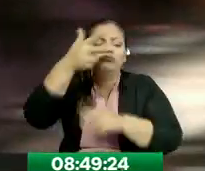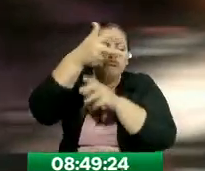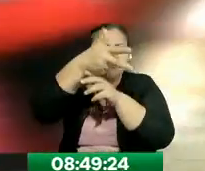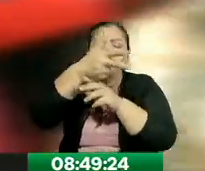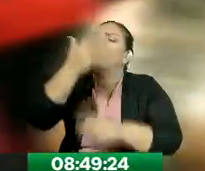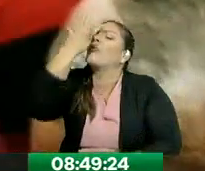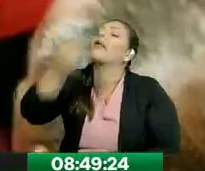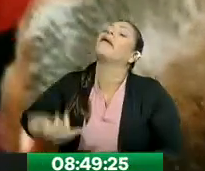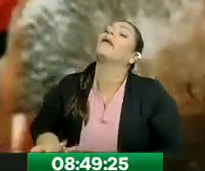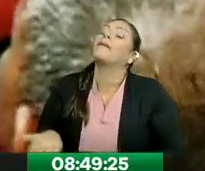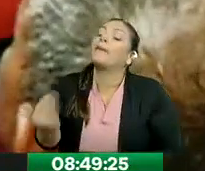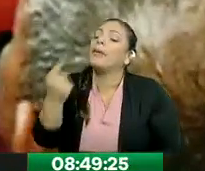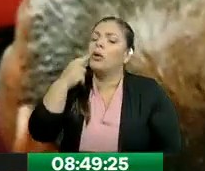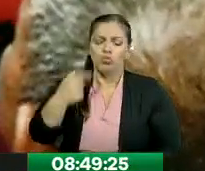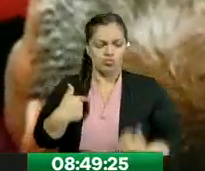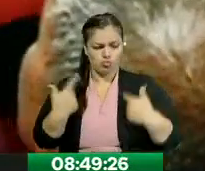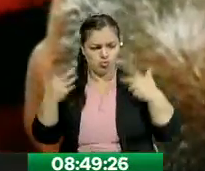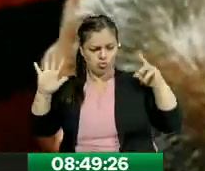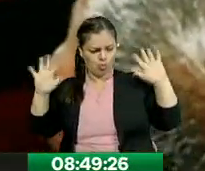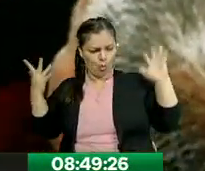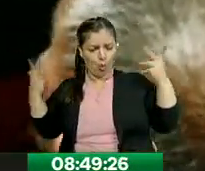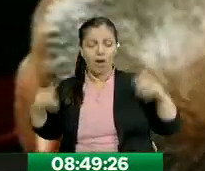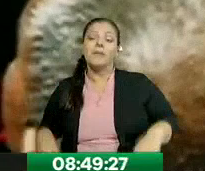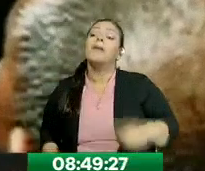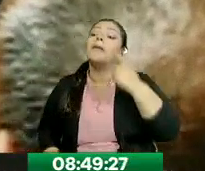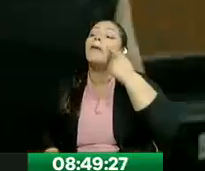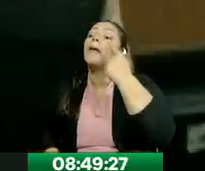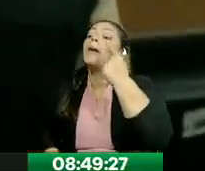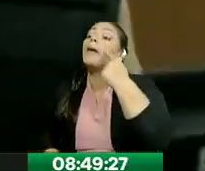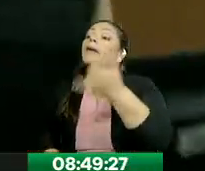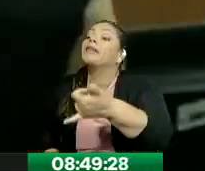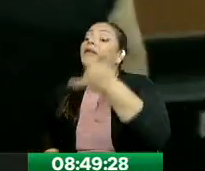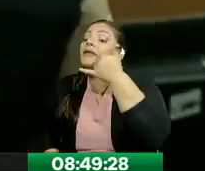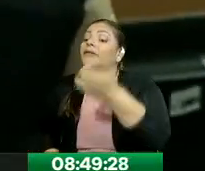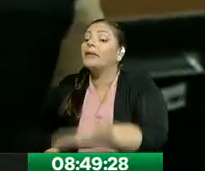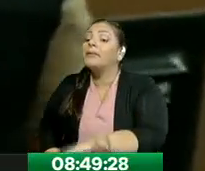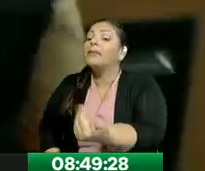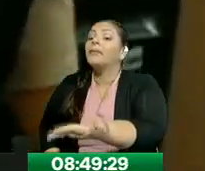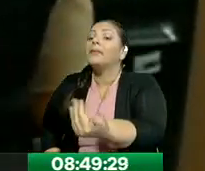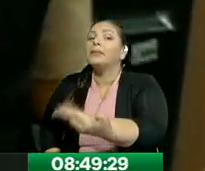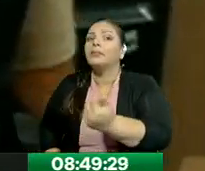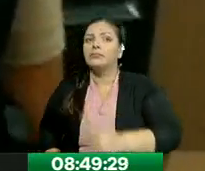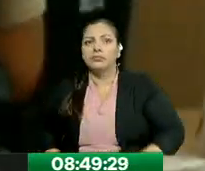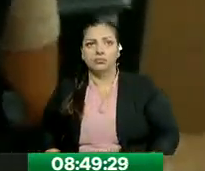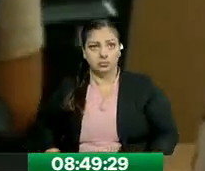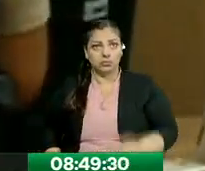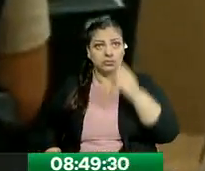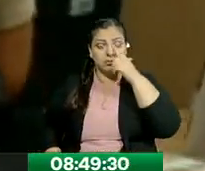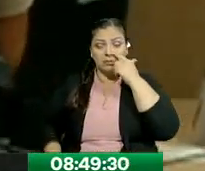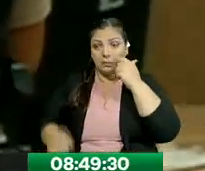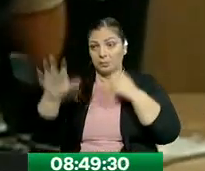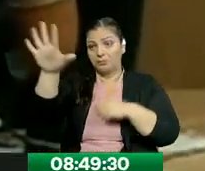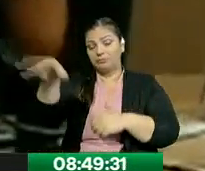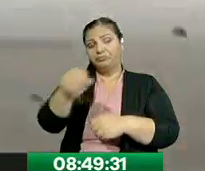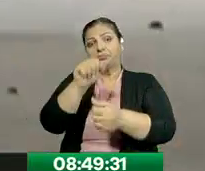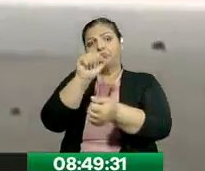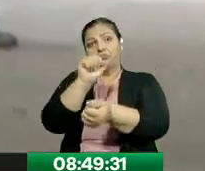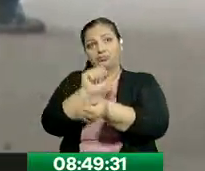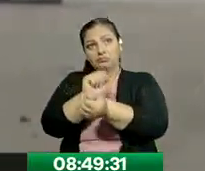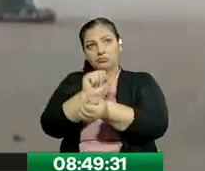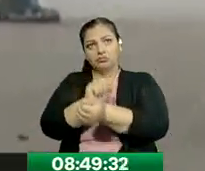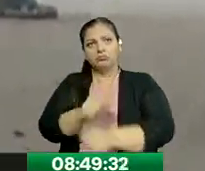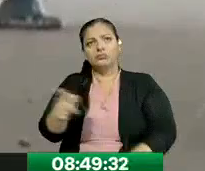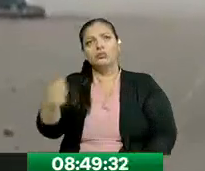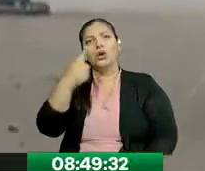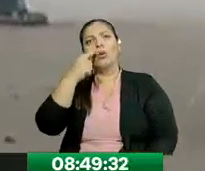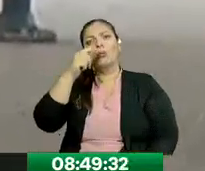ver. Presentó la denuncia para que se inicien las acciones legales y los gendarmes le habían decomisado el teléfono. Un comerciante de